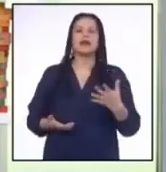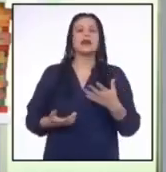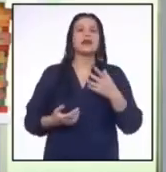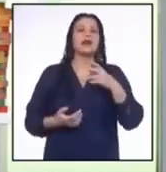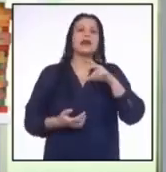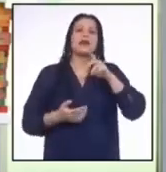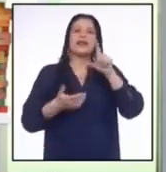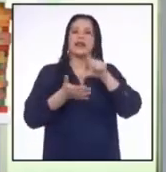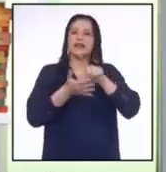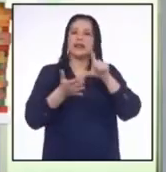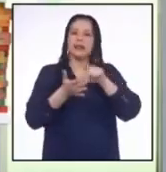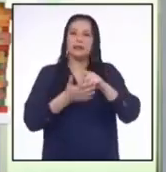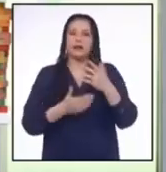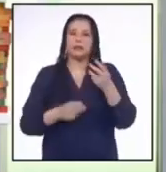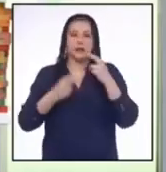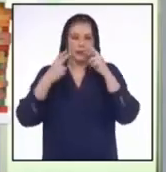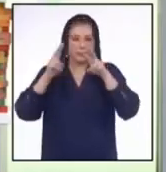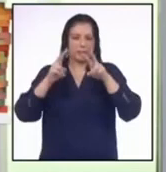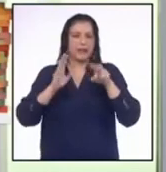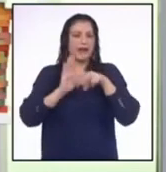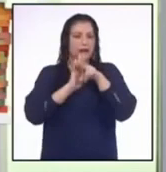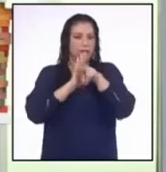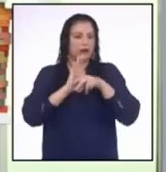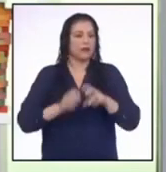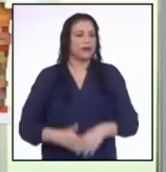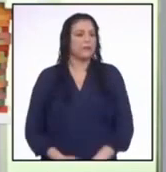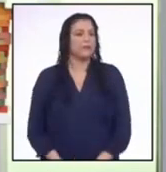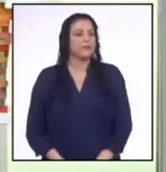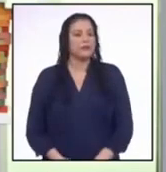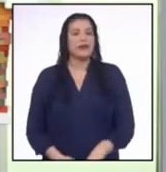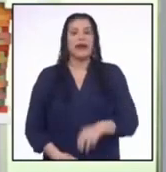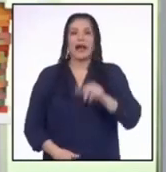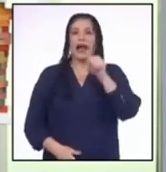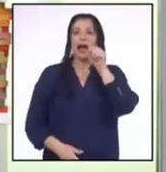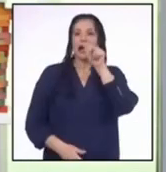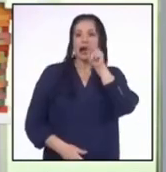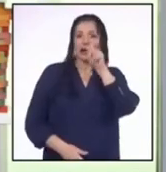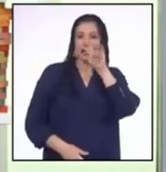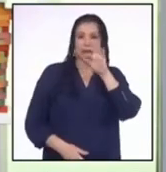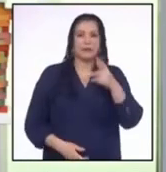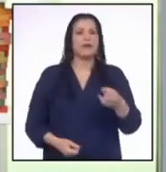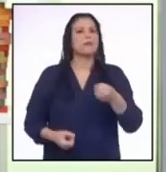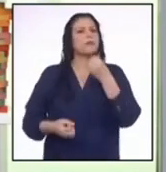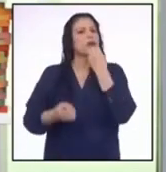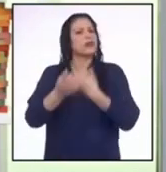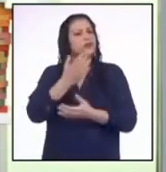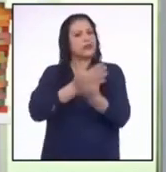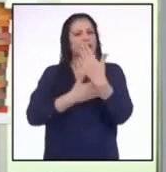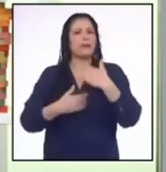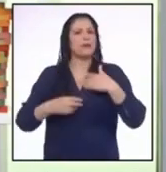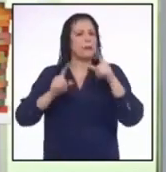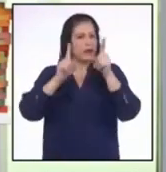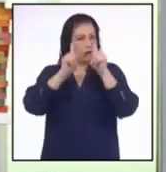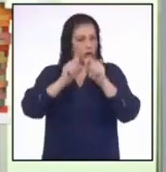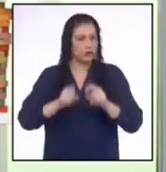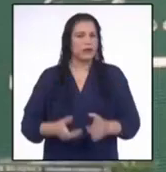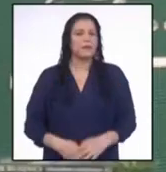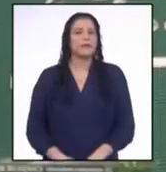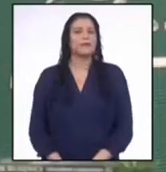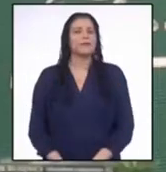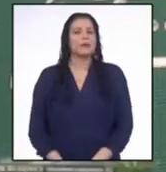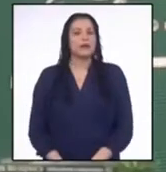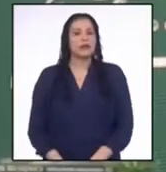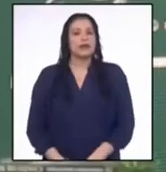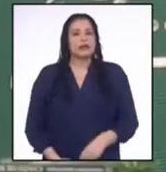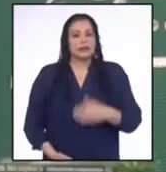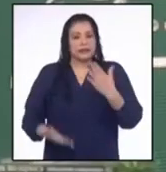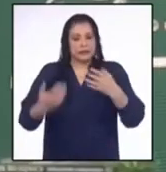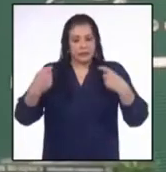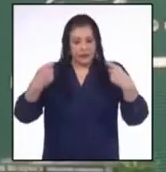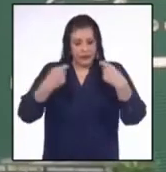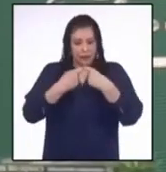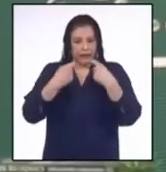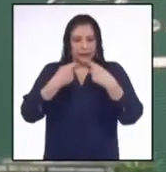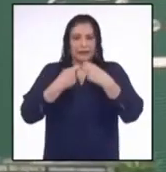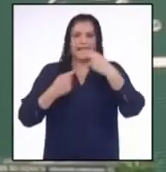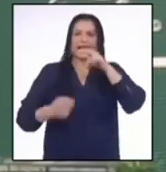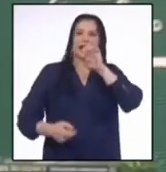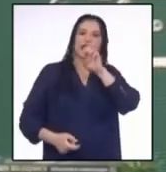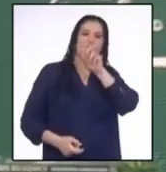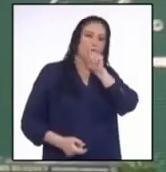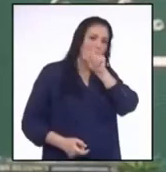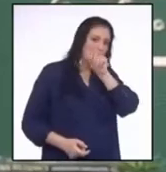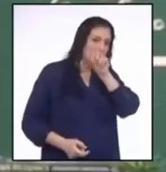enviado un audio con su pregunta. Muy buenos días. Mi pregunta es la siguiente. Si la energía